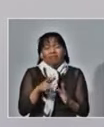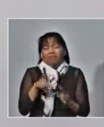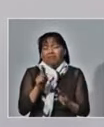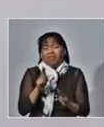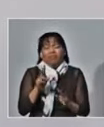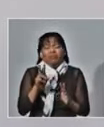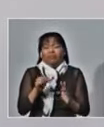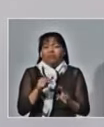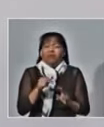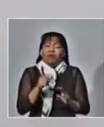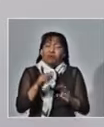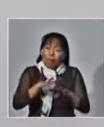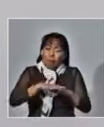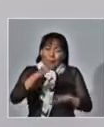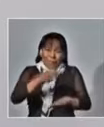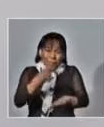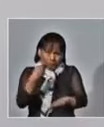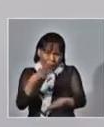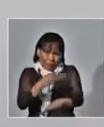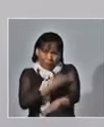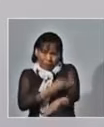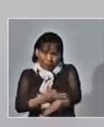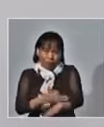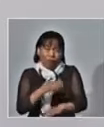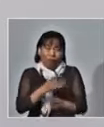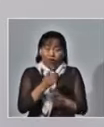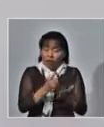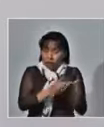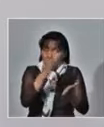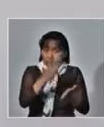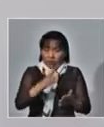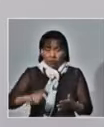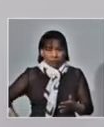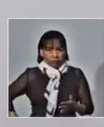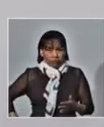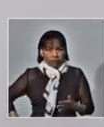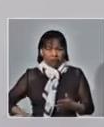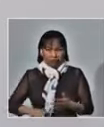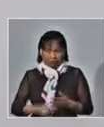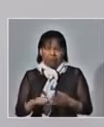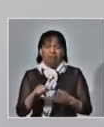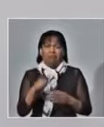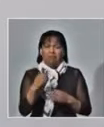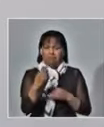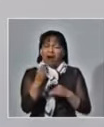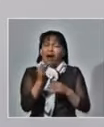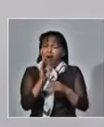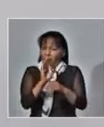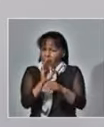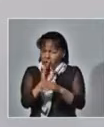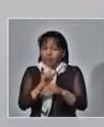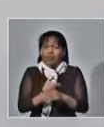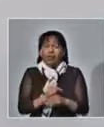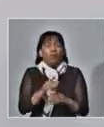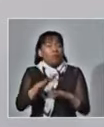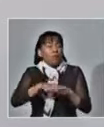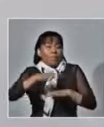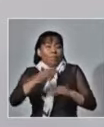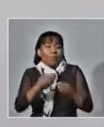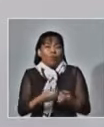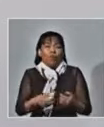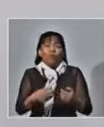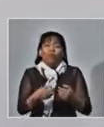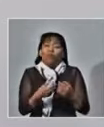será prioridad de mi gobierno, porque soy el único que realmente ha tenido un gobierno al frente, la creación de nuevas empresas. Crearemos